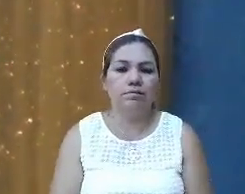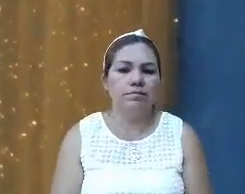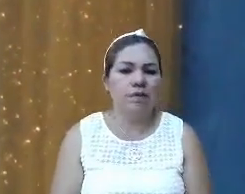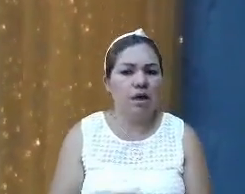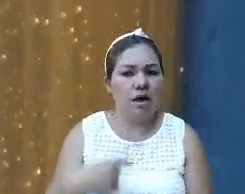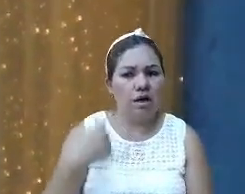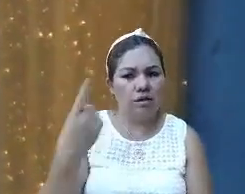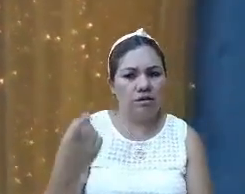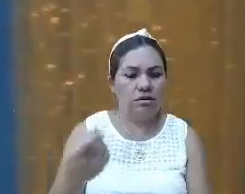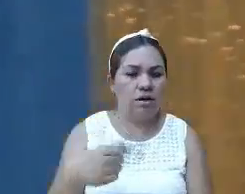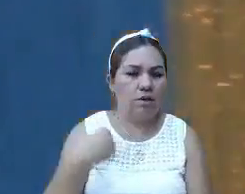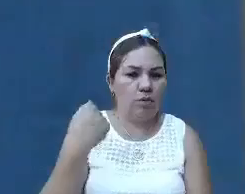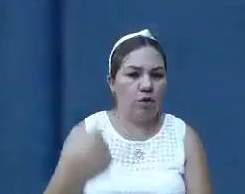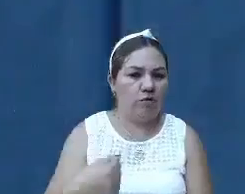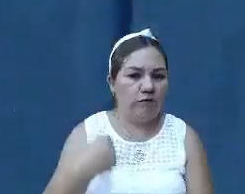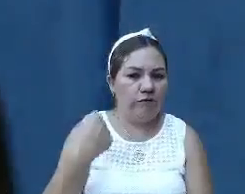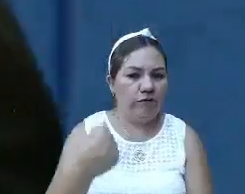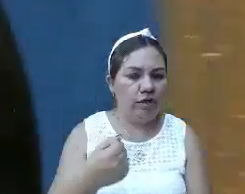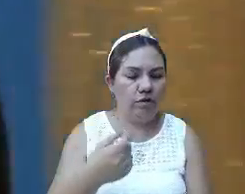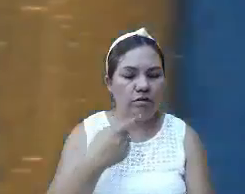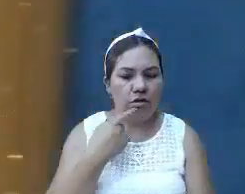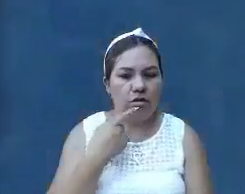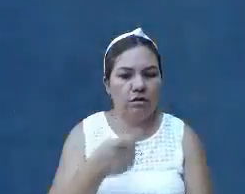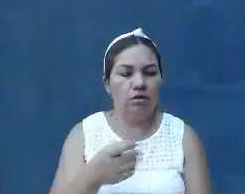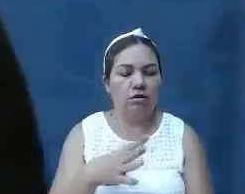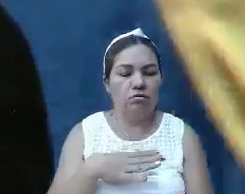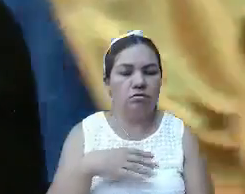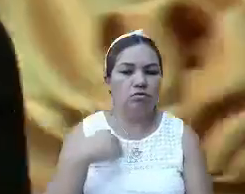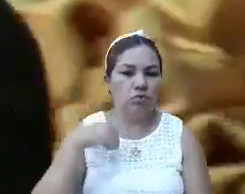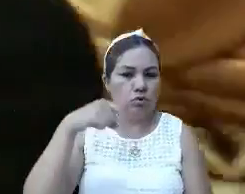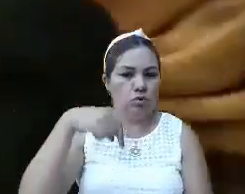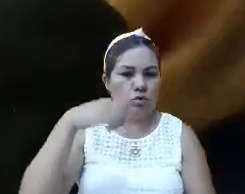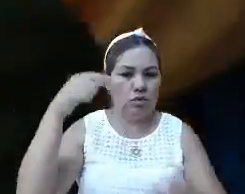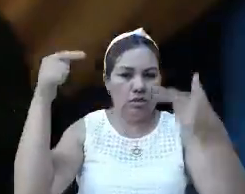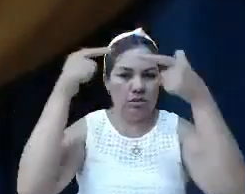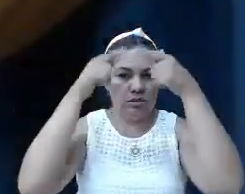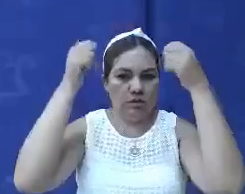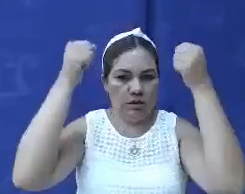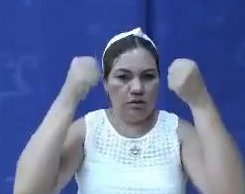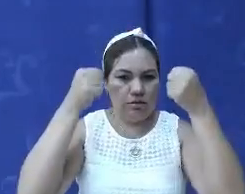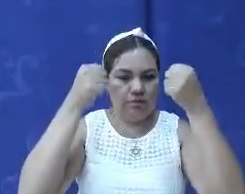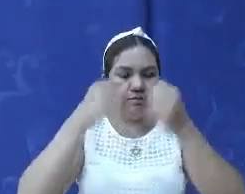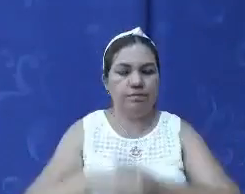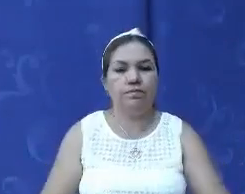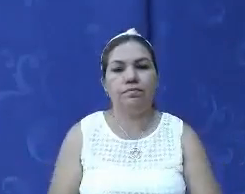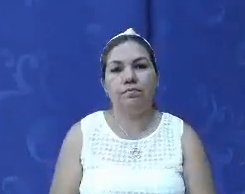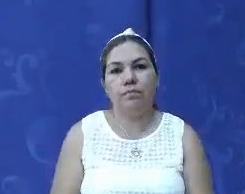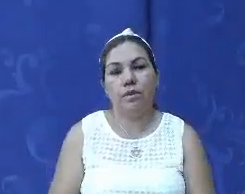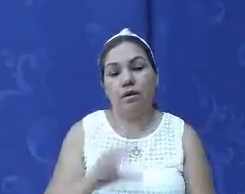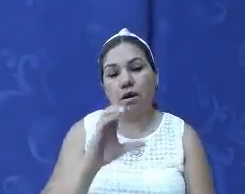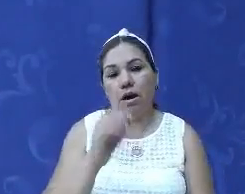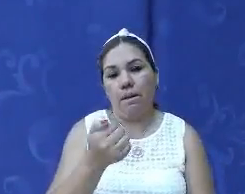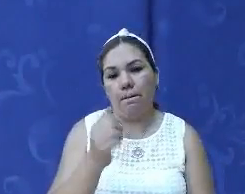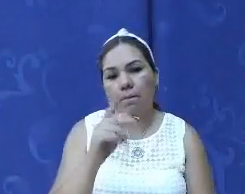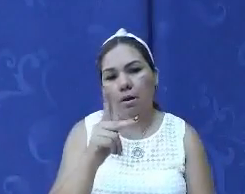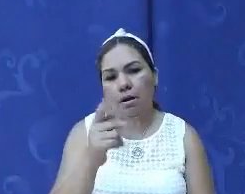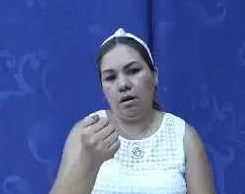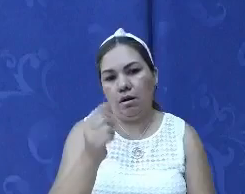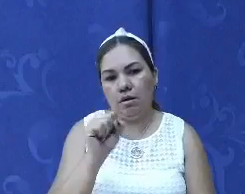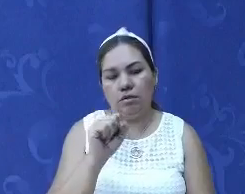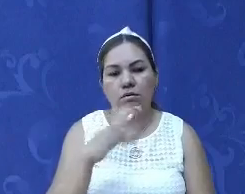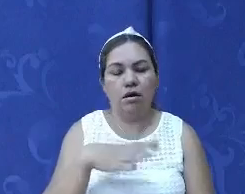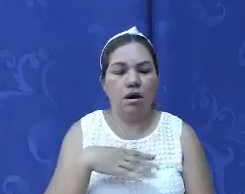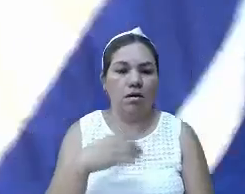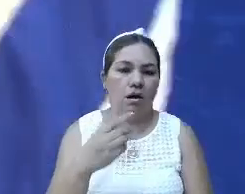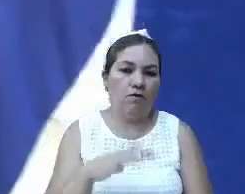andate junto al profeta que me profetizó mi reinado, que me dijo que yo iba a ser rey. Capaz te profetice algo bueno. Pero Jeroboam